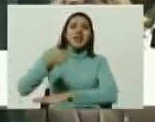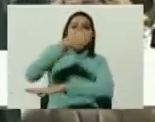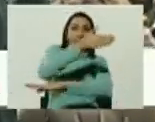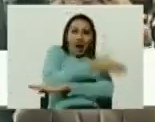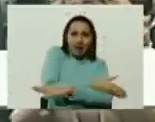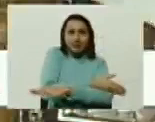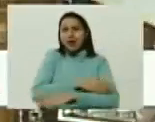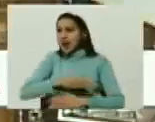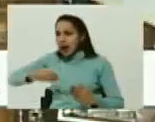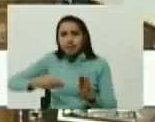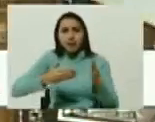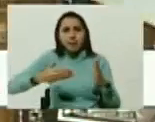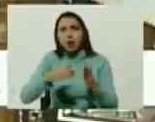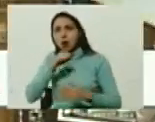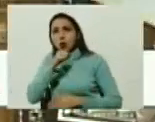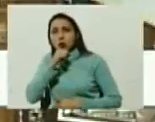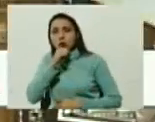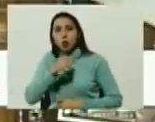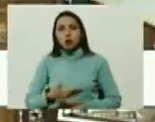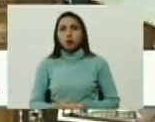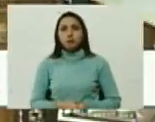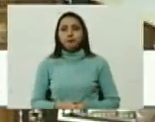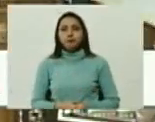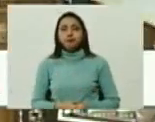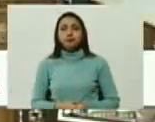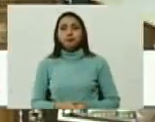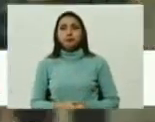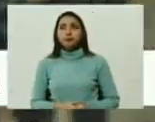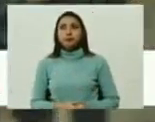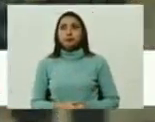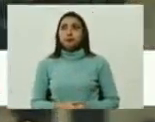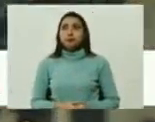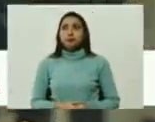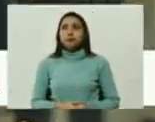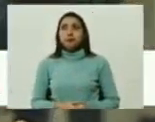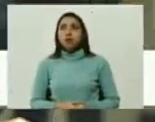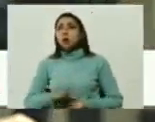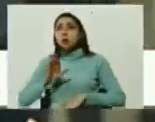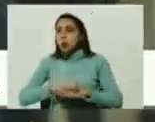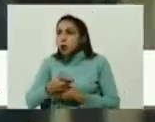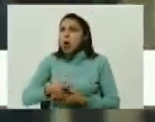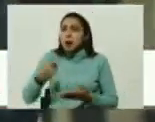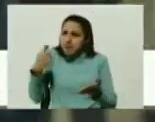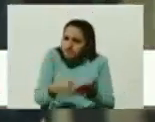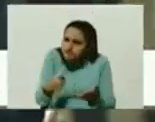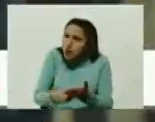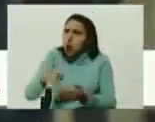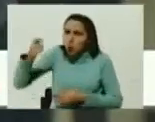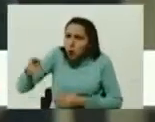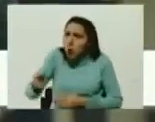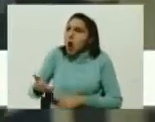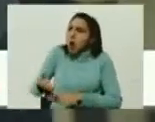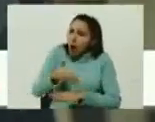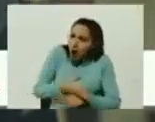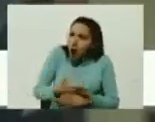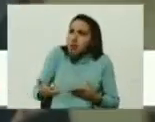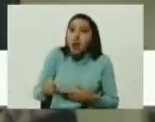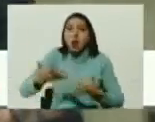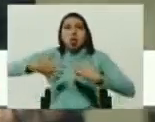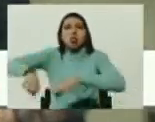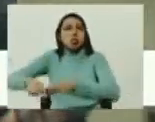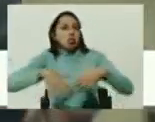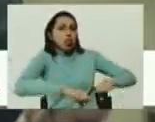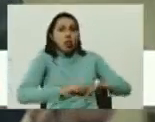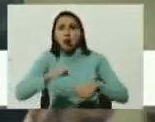nuestras adultas y adultos mayores que por el solo hecho de reclamar un pago puntual de las pensiones eran reprimidos